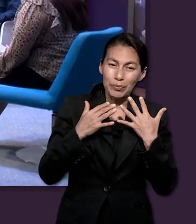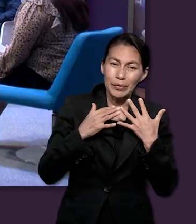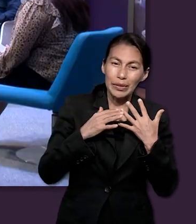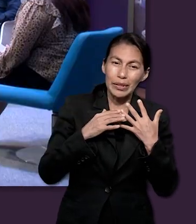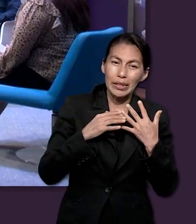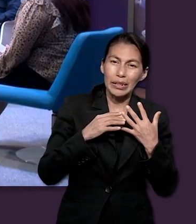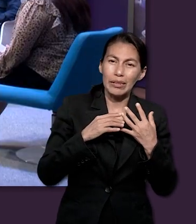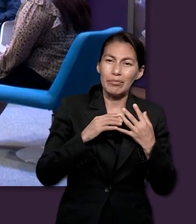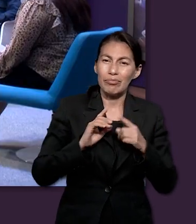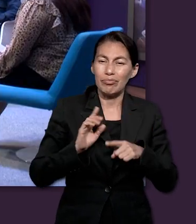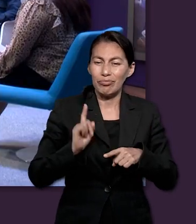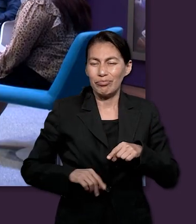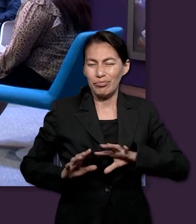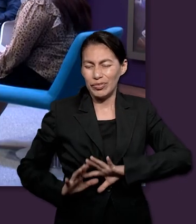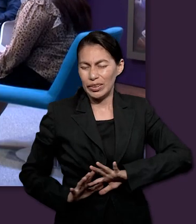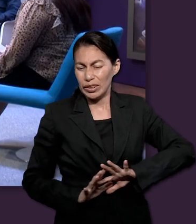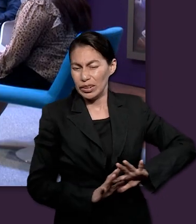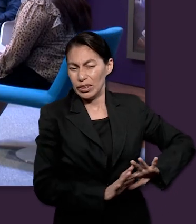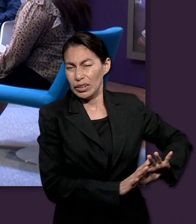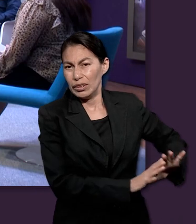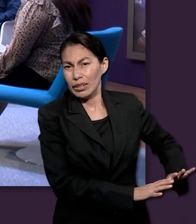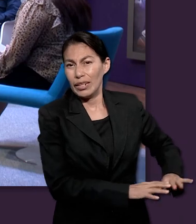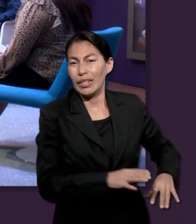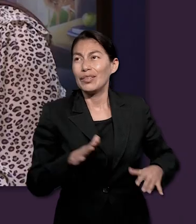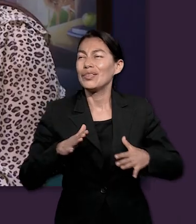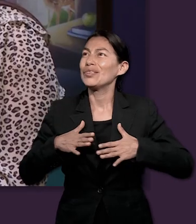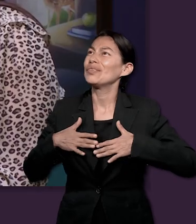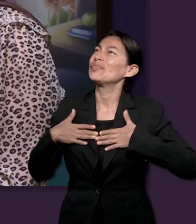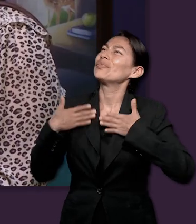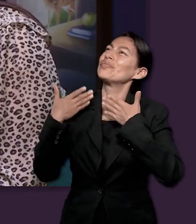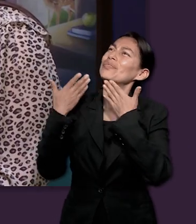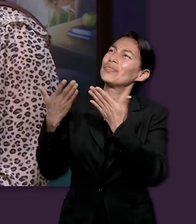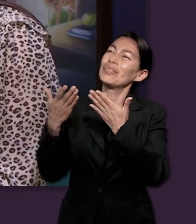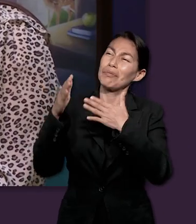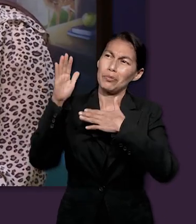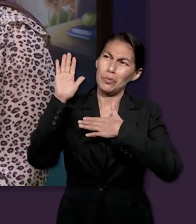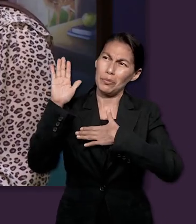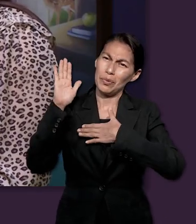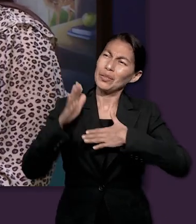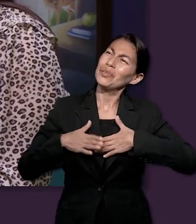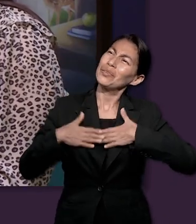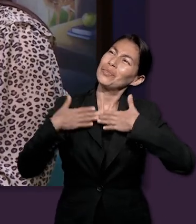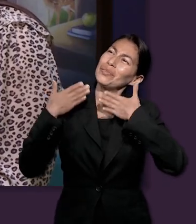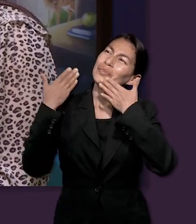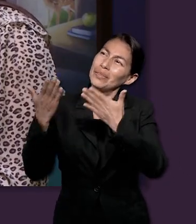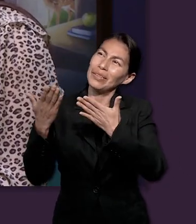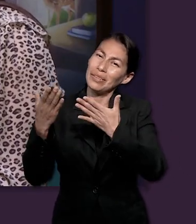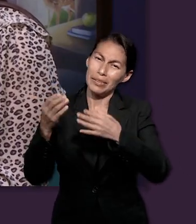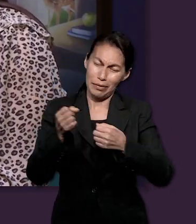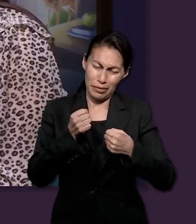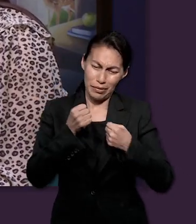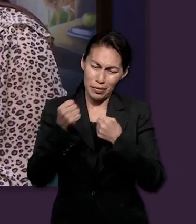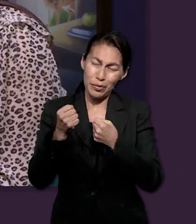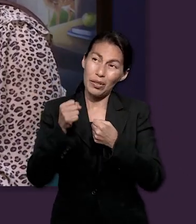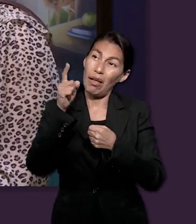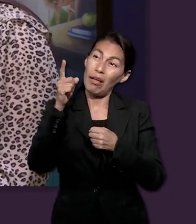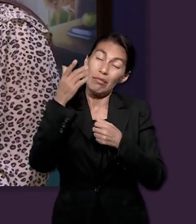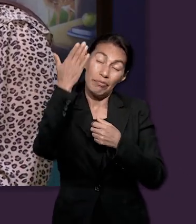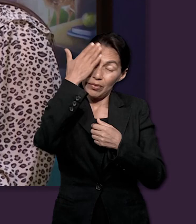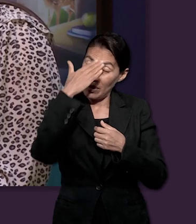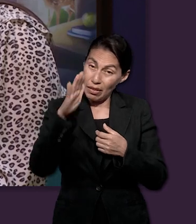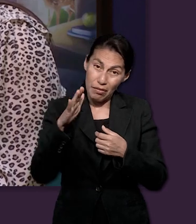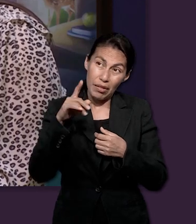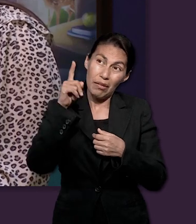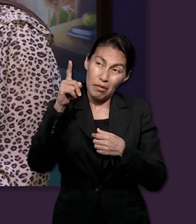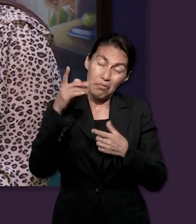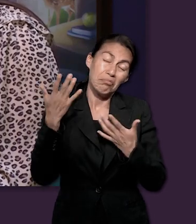seguridad. Y creo que eso también es algo clave. Cuando estamos confiados en Dios y confiamos en sus promesas, tenemos la seguridad de que Él